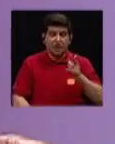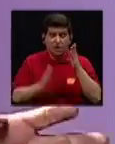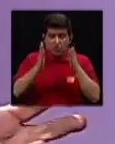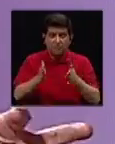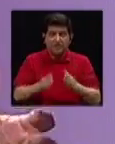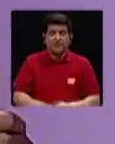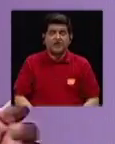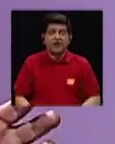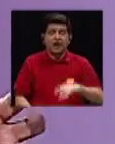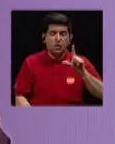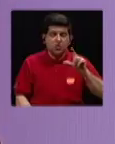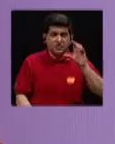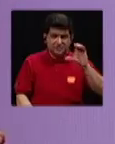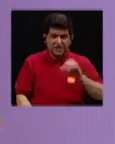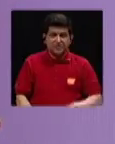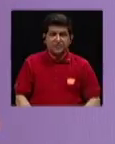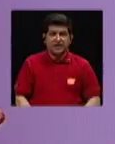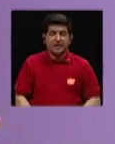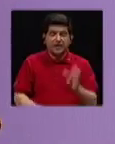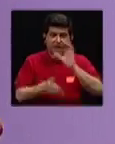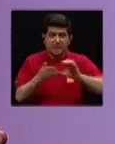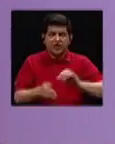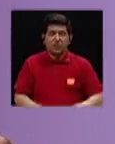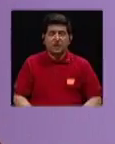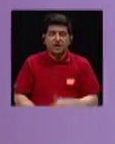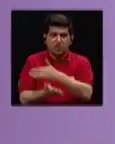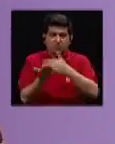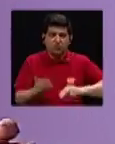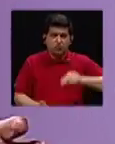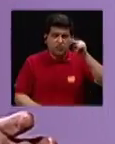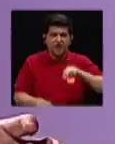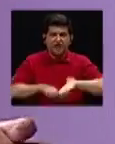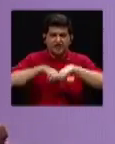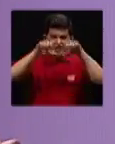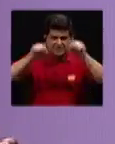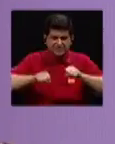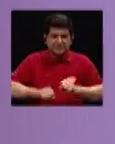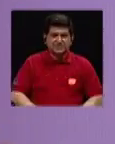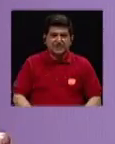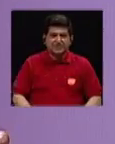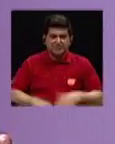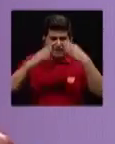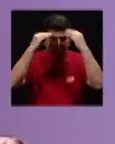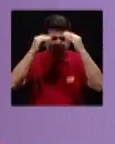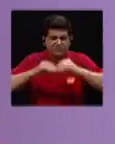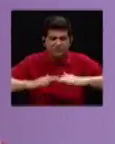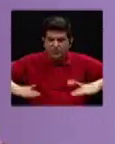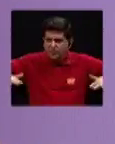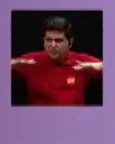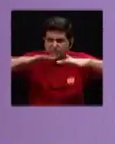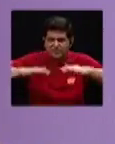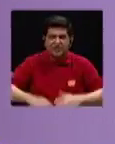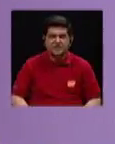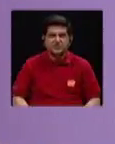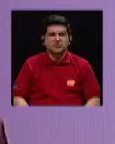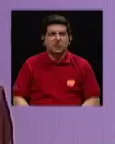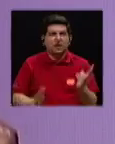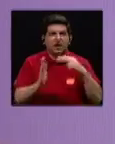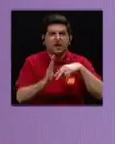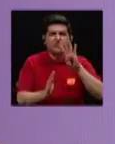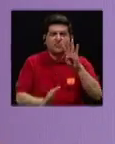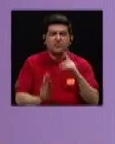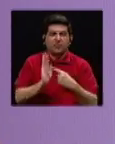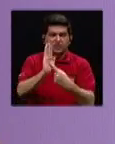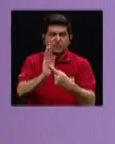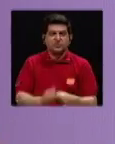cierto y y bueno mi colega Luis cvera también del colegio de la frontera norte ha hecho un sistema de información geográfico en el cual decía